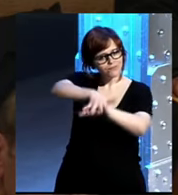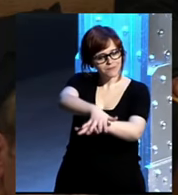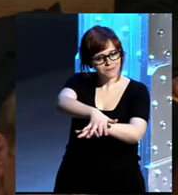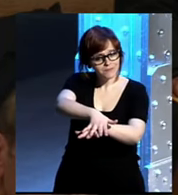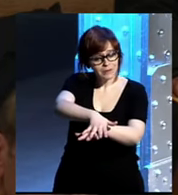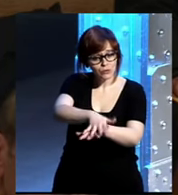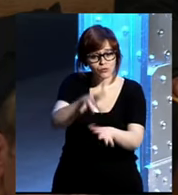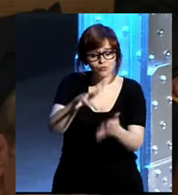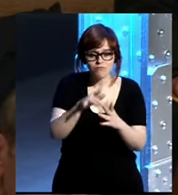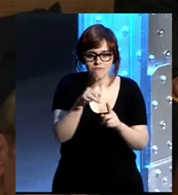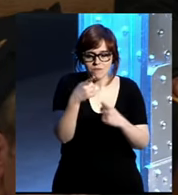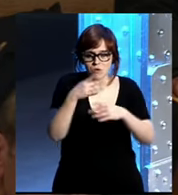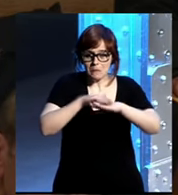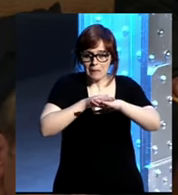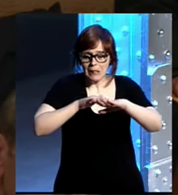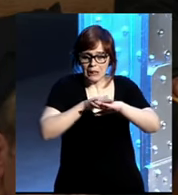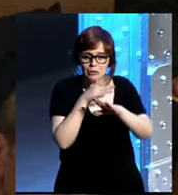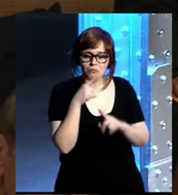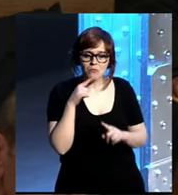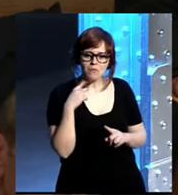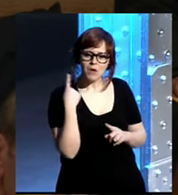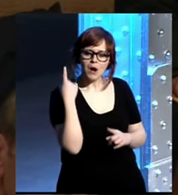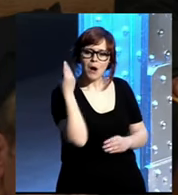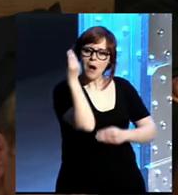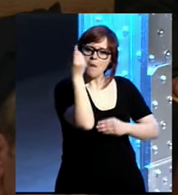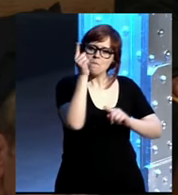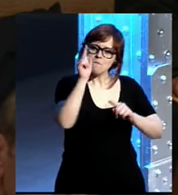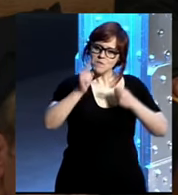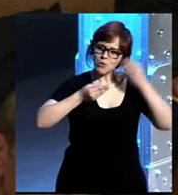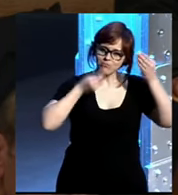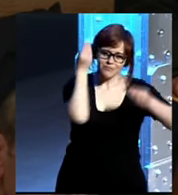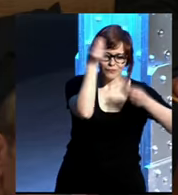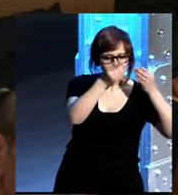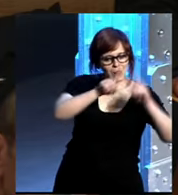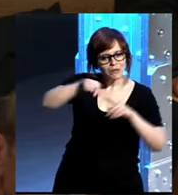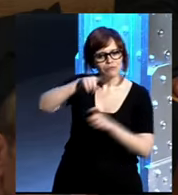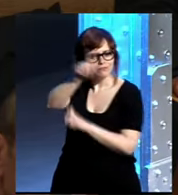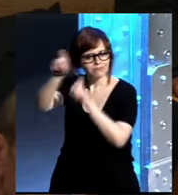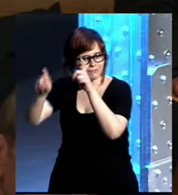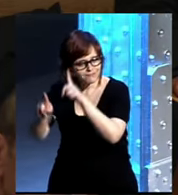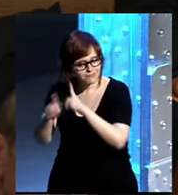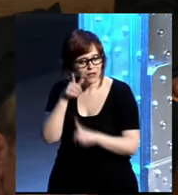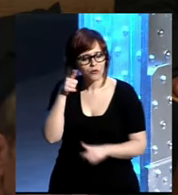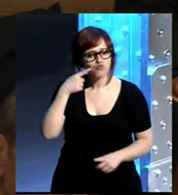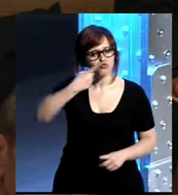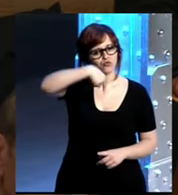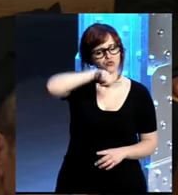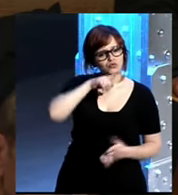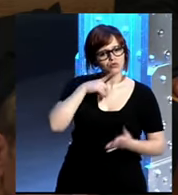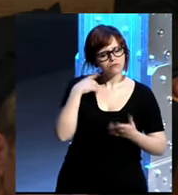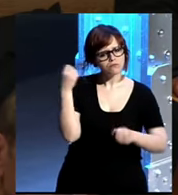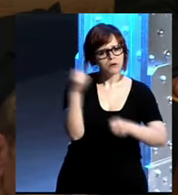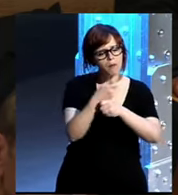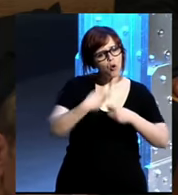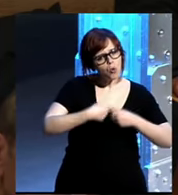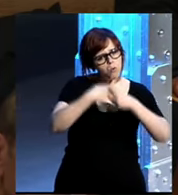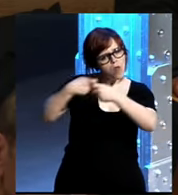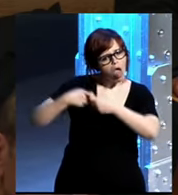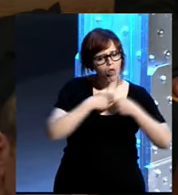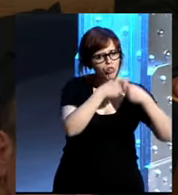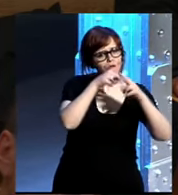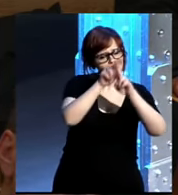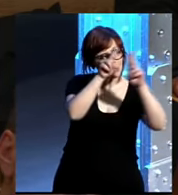por más que una pregunta, primero voy a hacer una reflexión y luego os vamos a hacer una pregunta. Nosotros trabajamos en cooperación internacional centrados